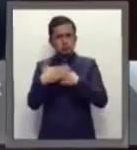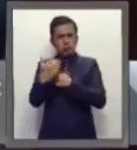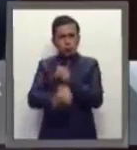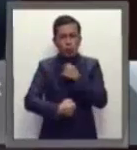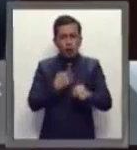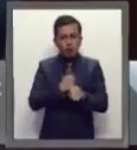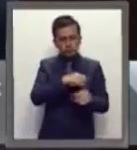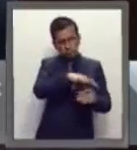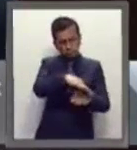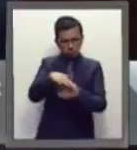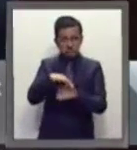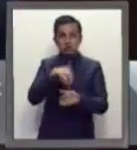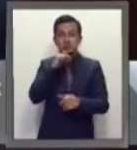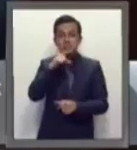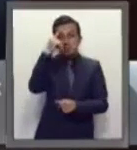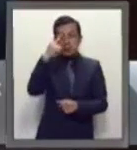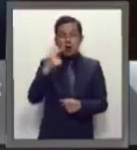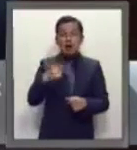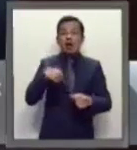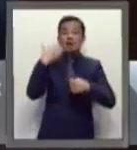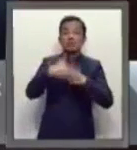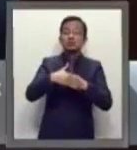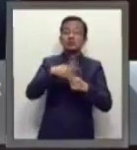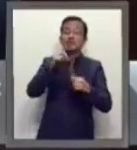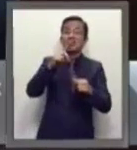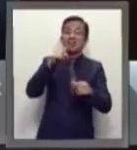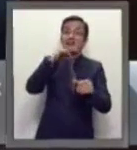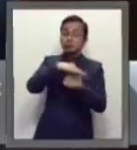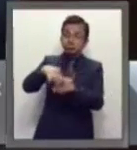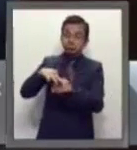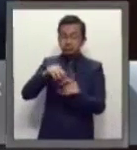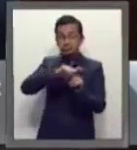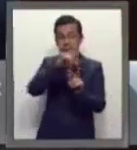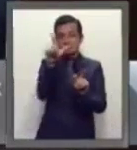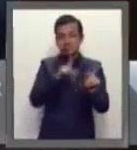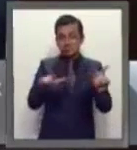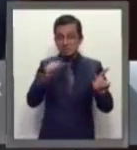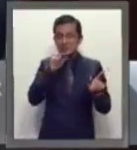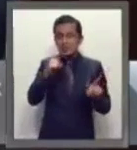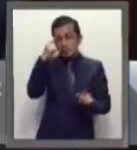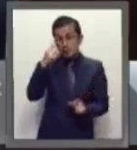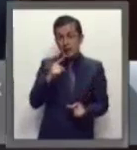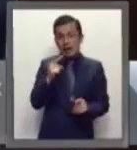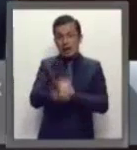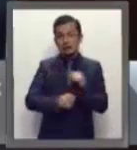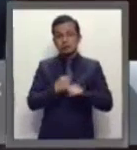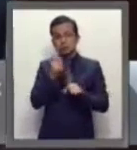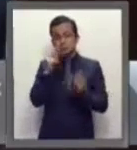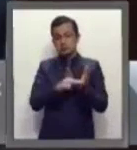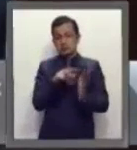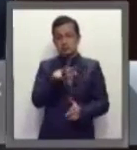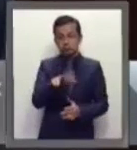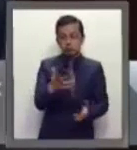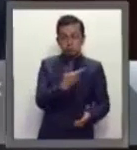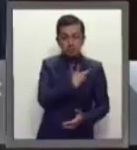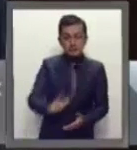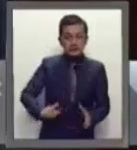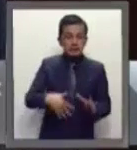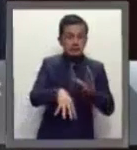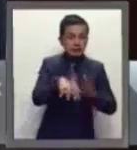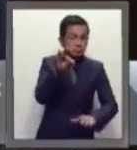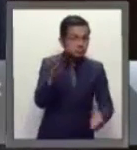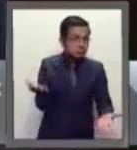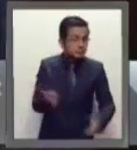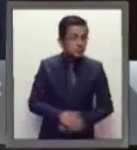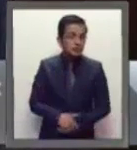especial las 30 elecciones concurrentes y la presidencial del 2018 la instancia de la cual